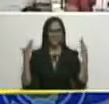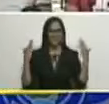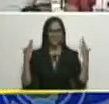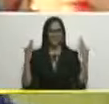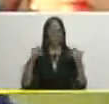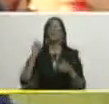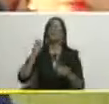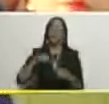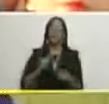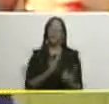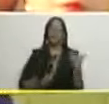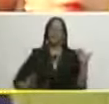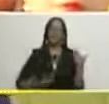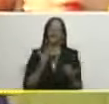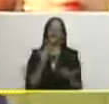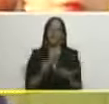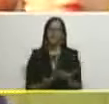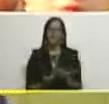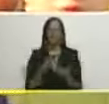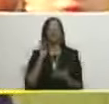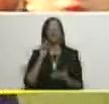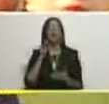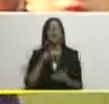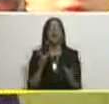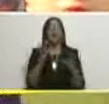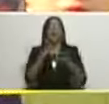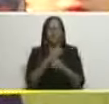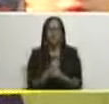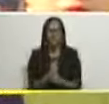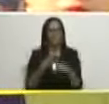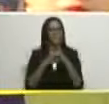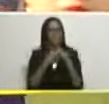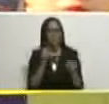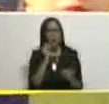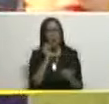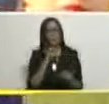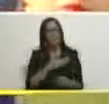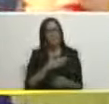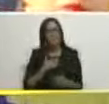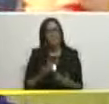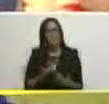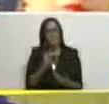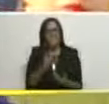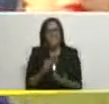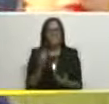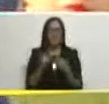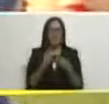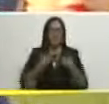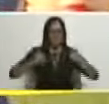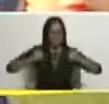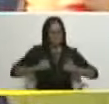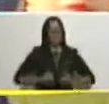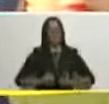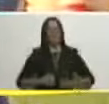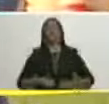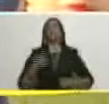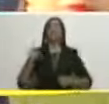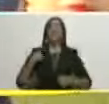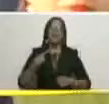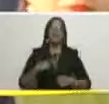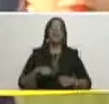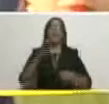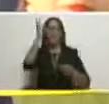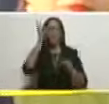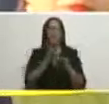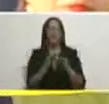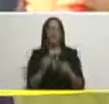También, presidente, agradecerle que usted ha confiado en toda la juventud. Por eso quiero decirle, como dice mi chaqueta, mano, tengo fe. Un eslogan que se